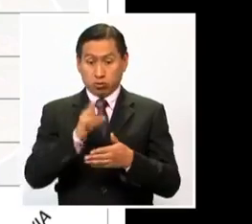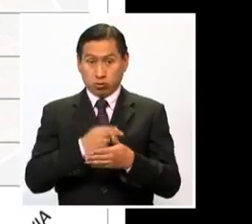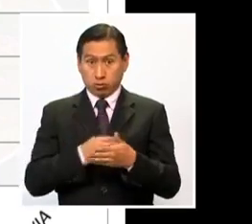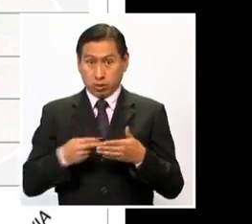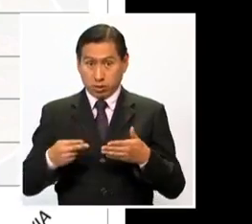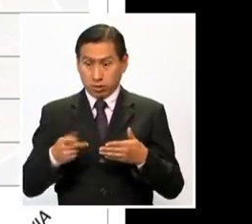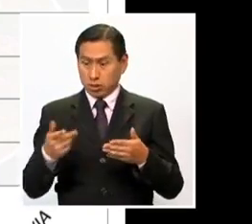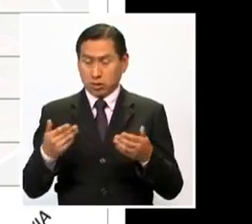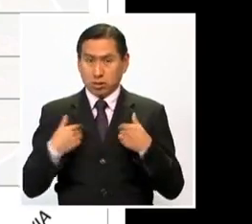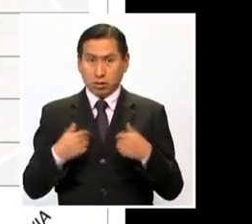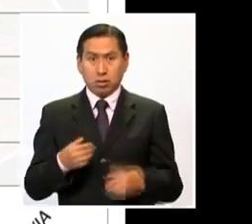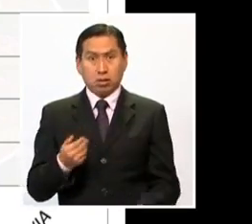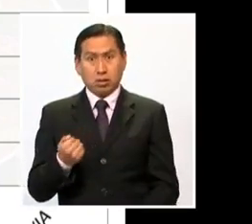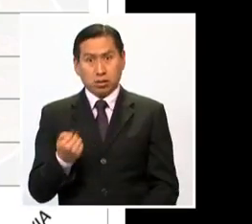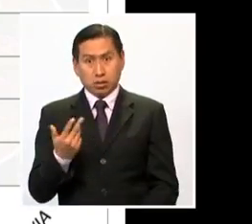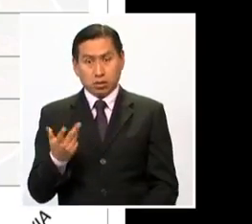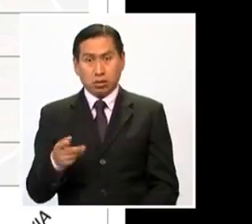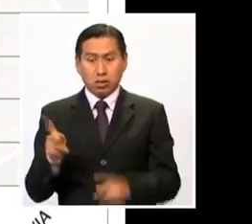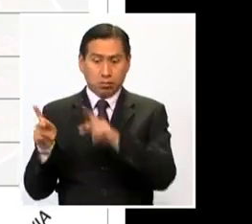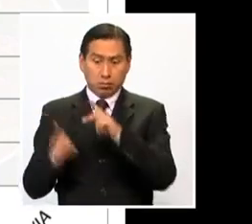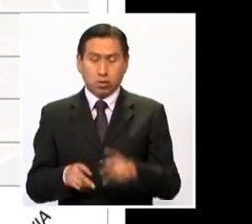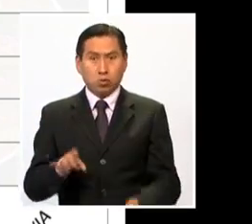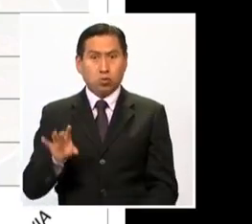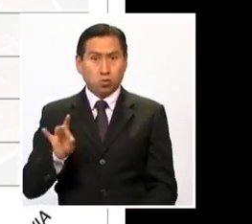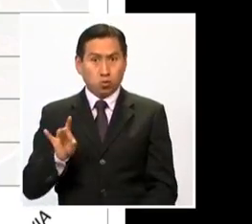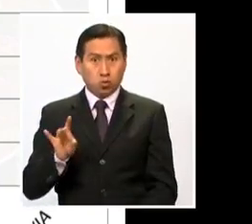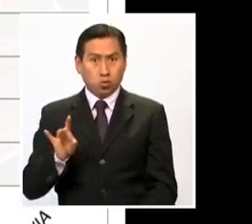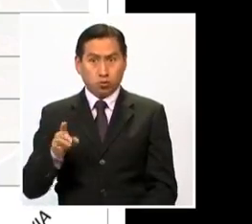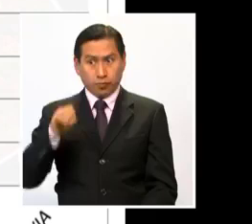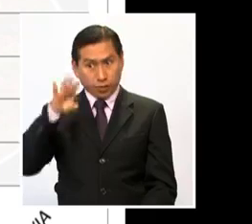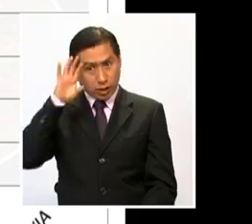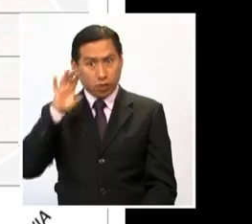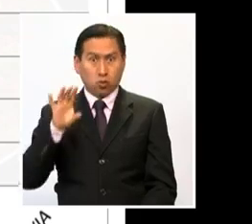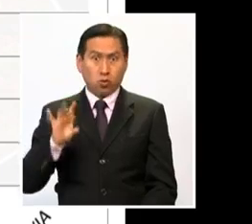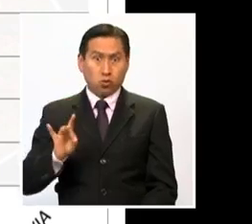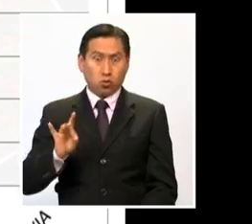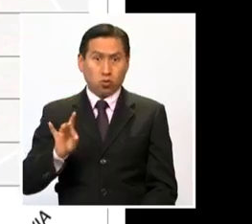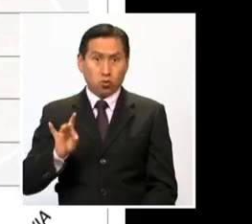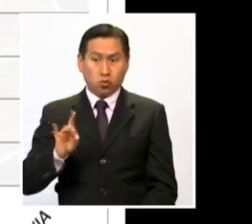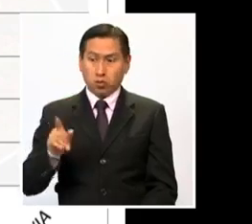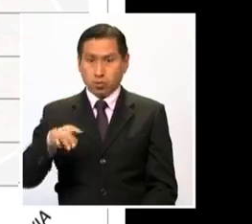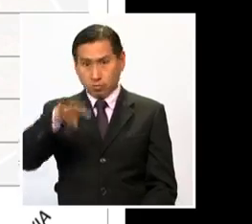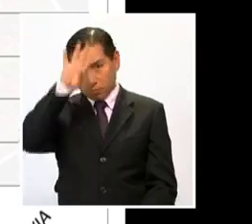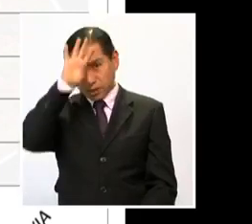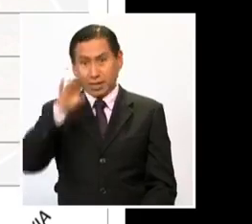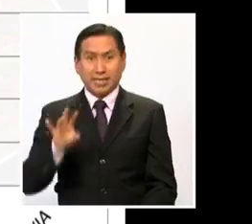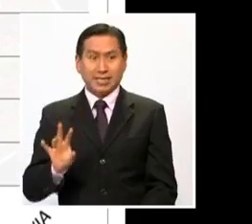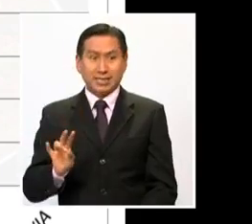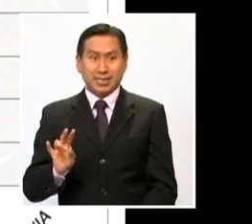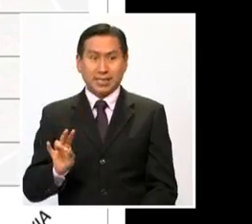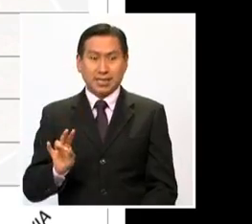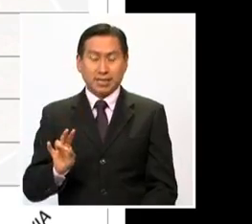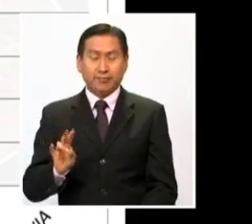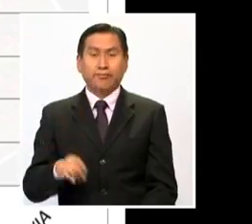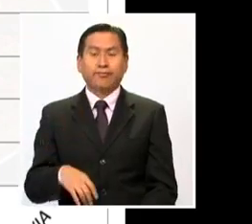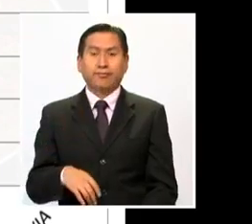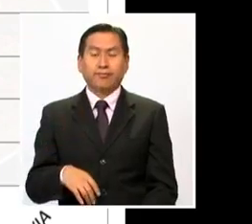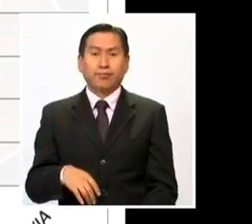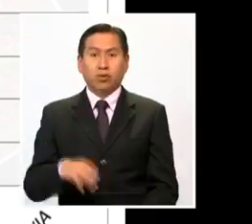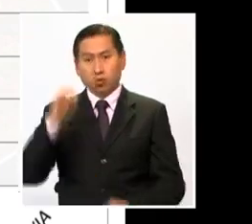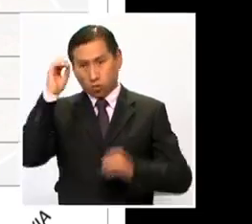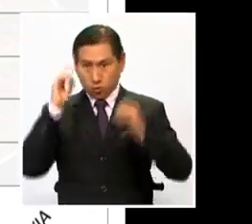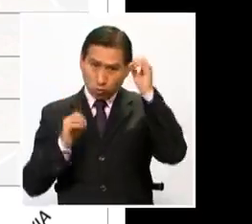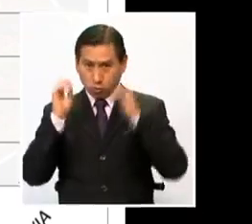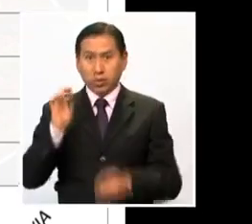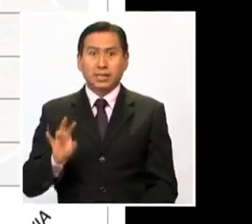tiene 13 cuando 8 tarija 8 beni 7 por